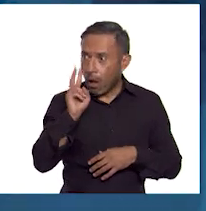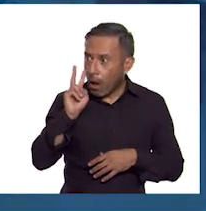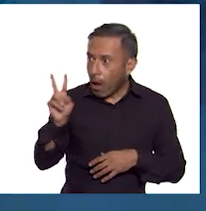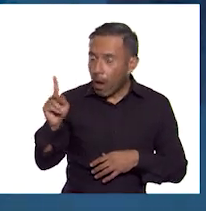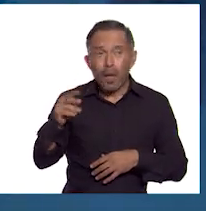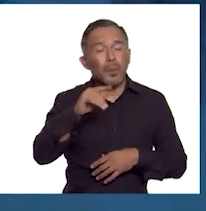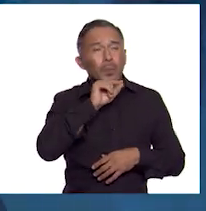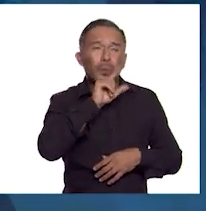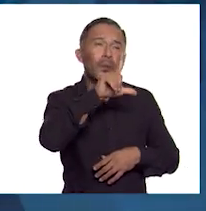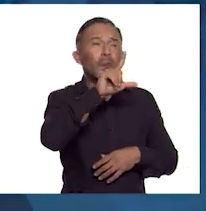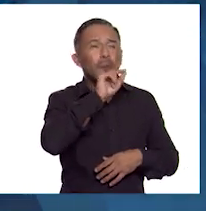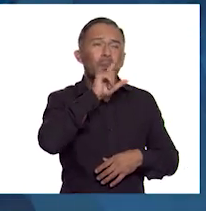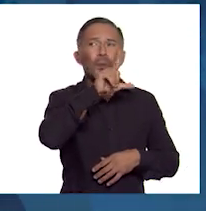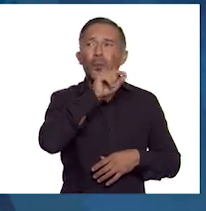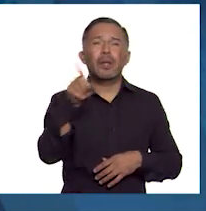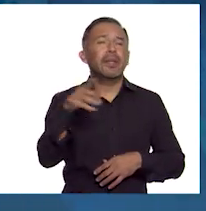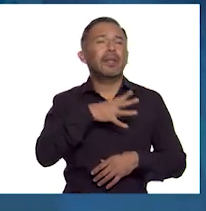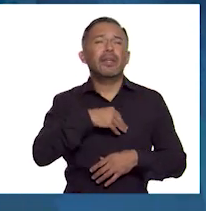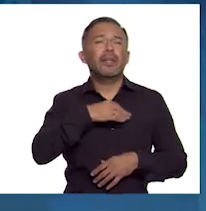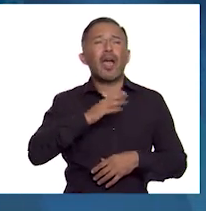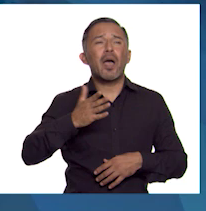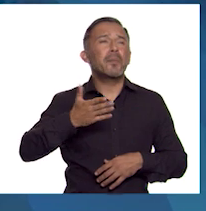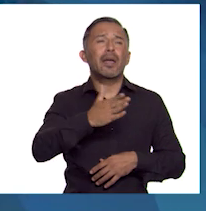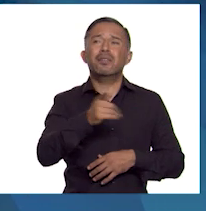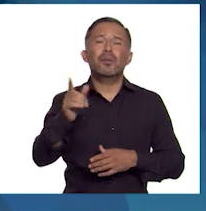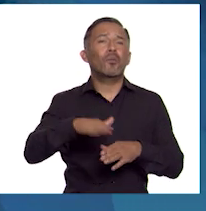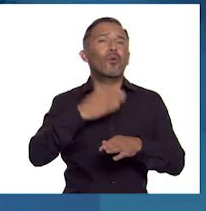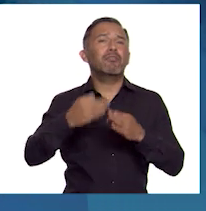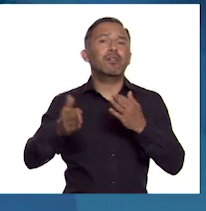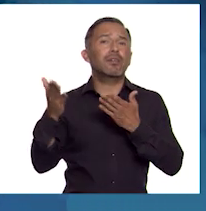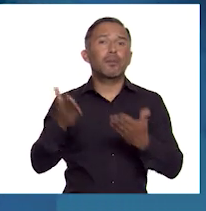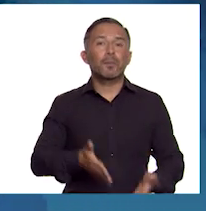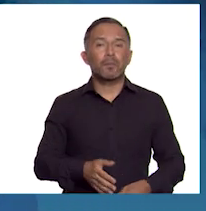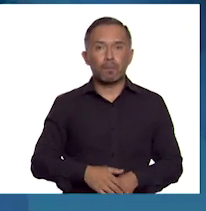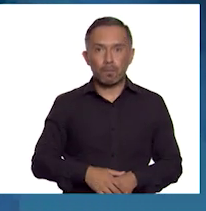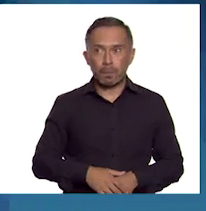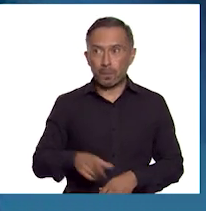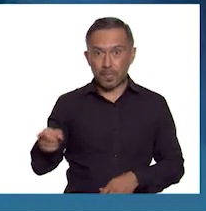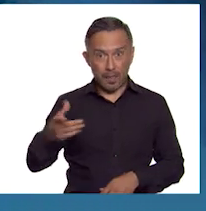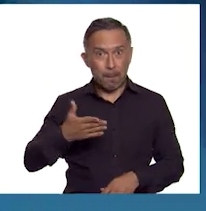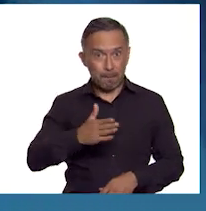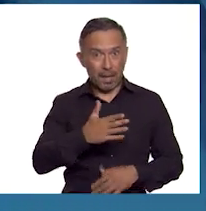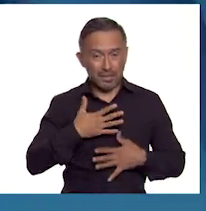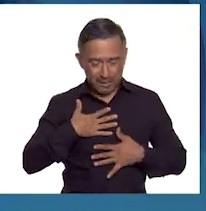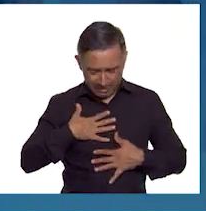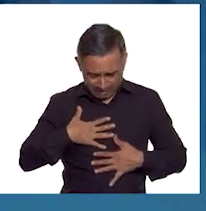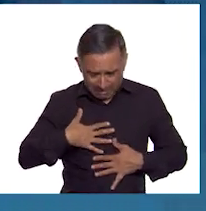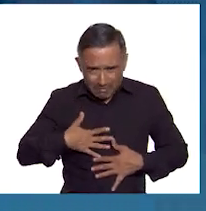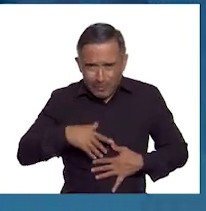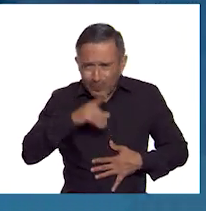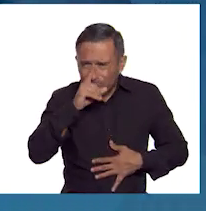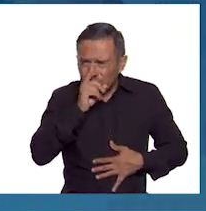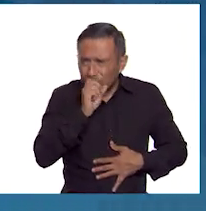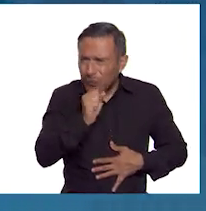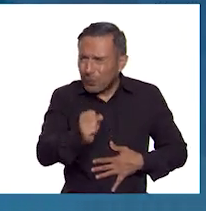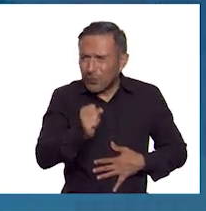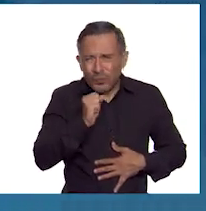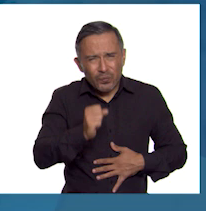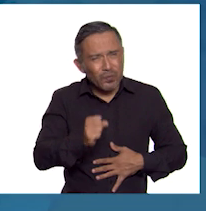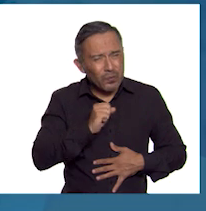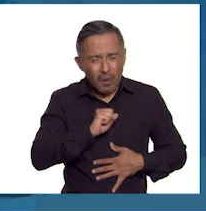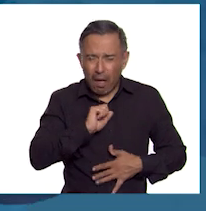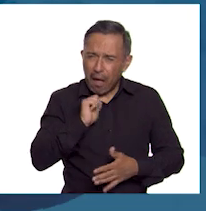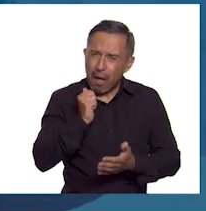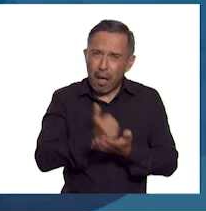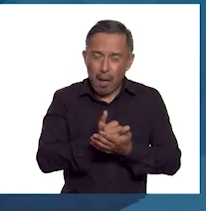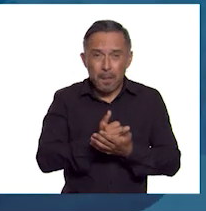¡Kikiriki! ¡Nuestra doncella de pez está aquí! La pez permaneció pegada a ella y no se le pudo quitar en toda